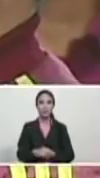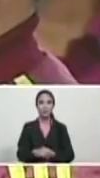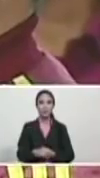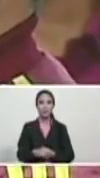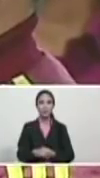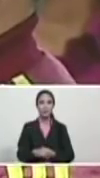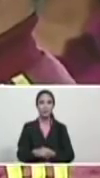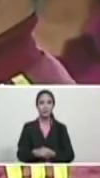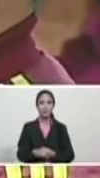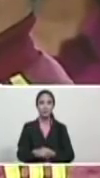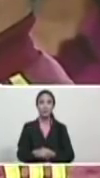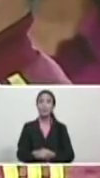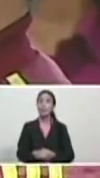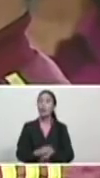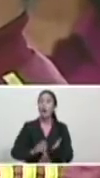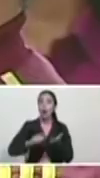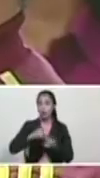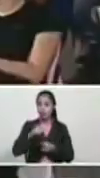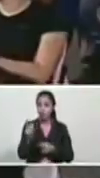Y están